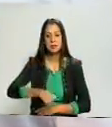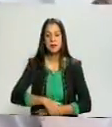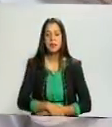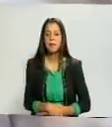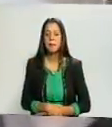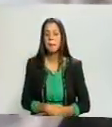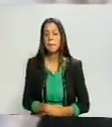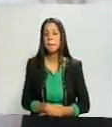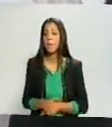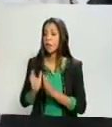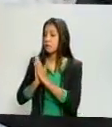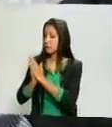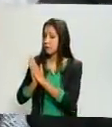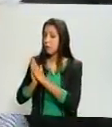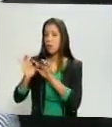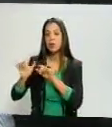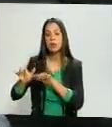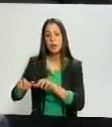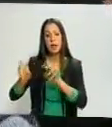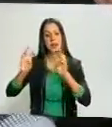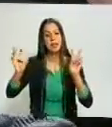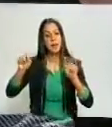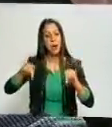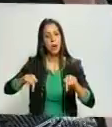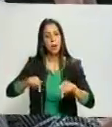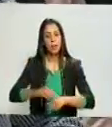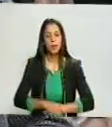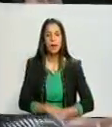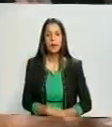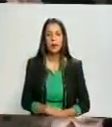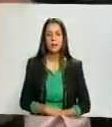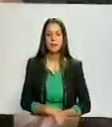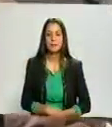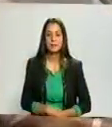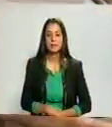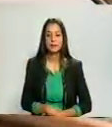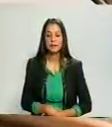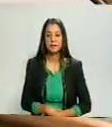Ciudadano secretario, sírvase a informar el punto único del orden del día.